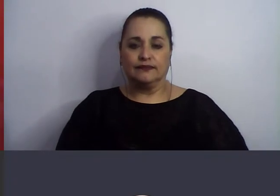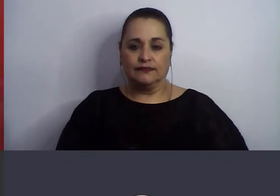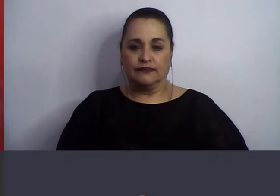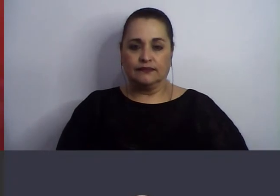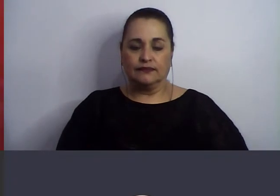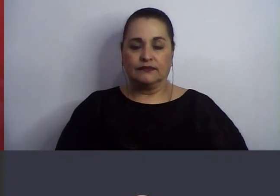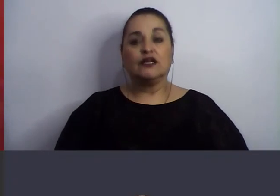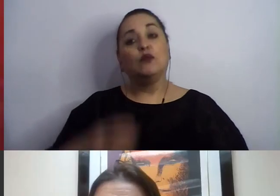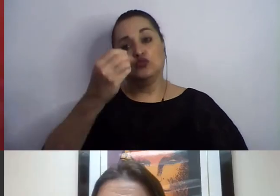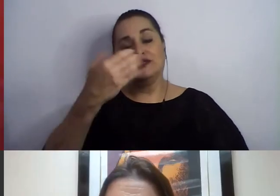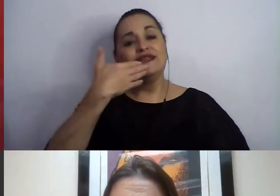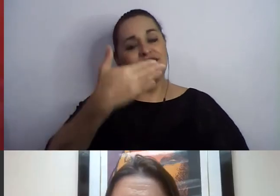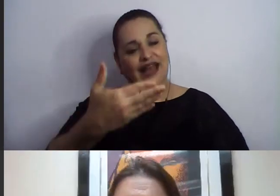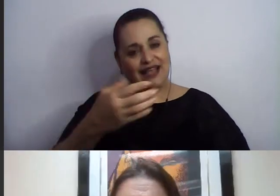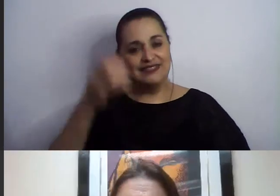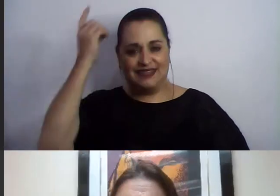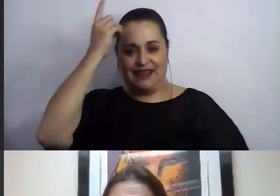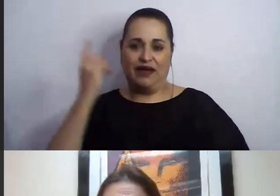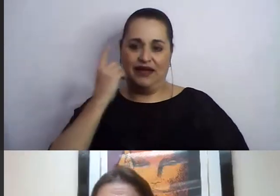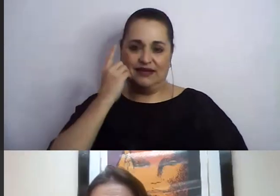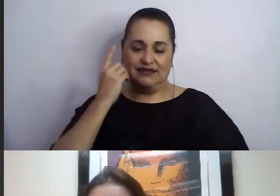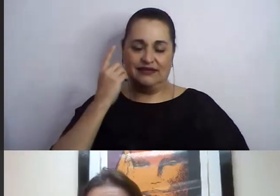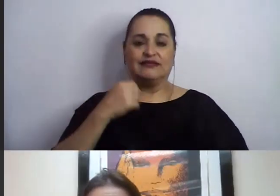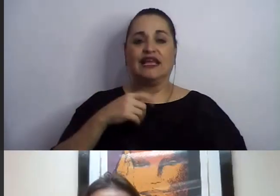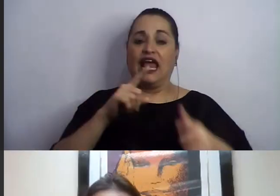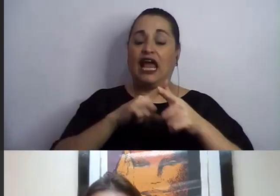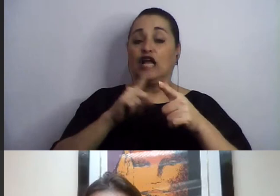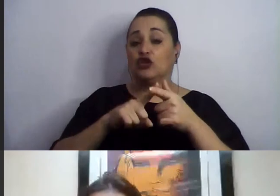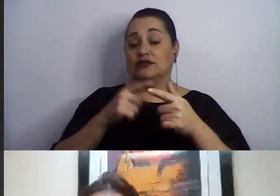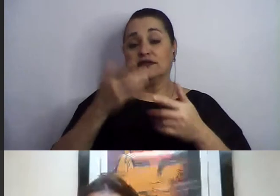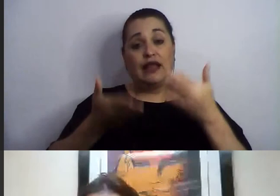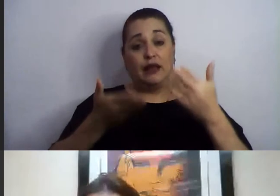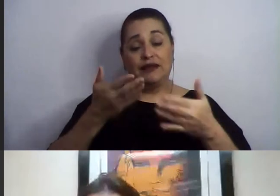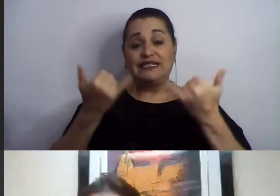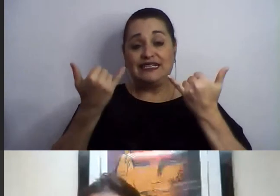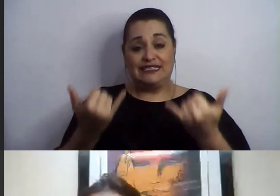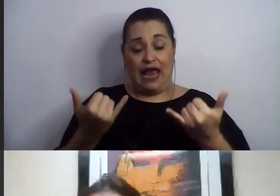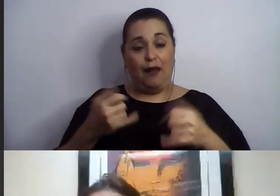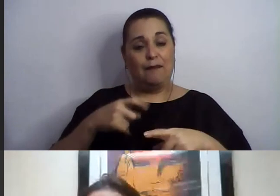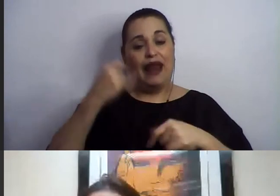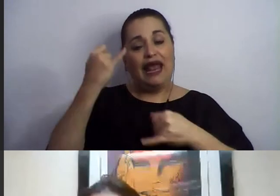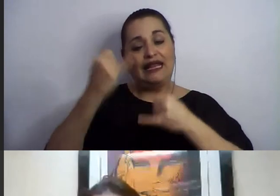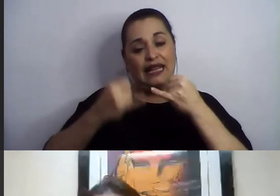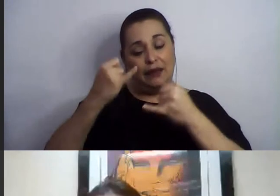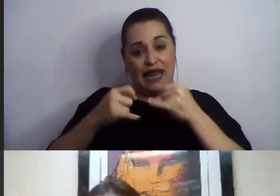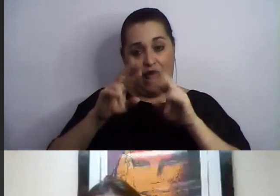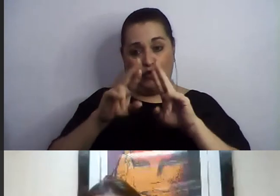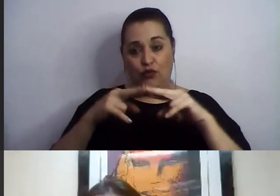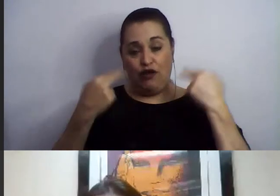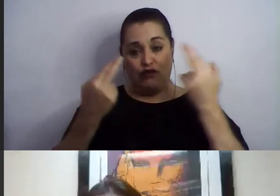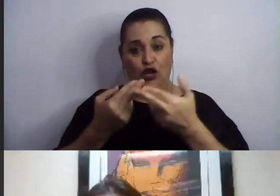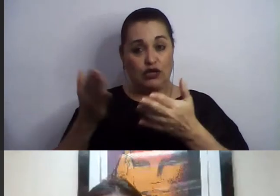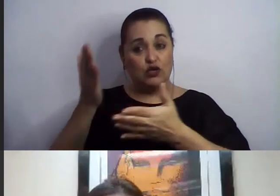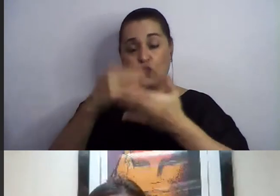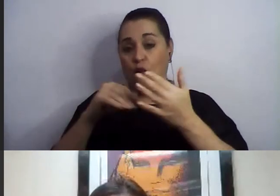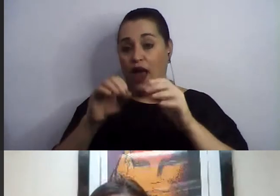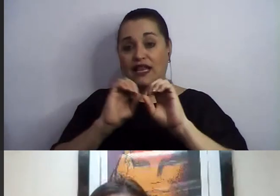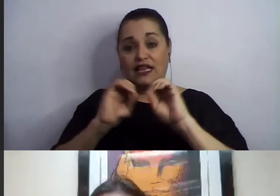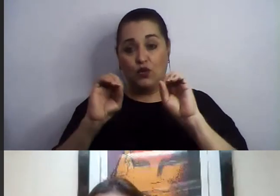muchas gracias doña Damaris entonces tal vez para ir cerrando la sesión si no hay alguna otra